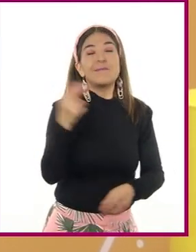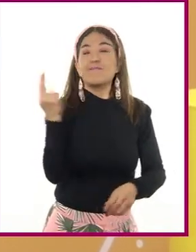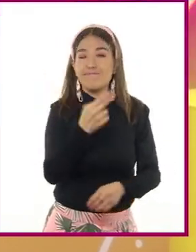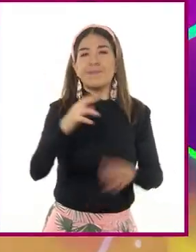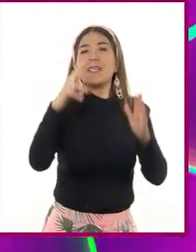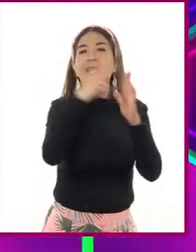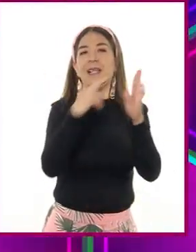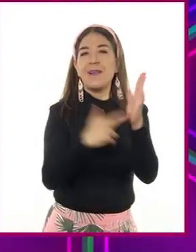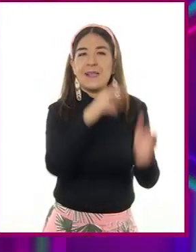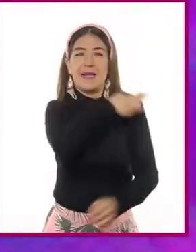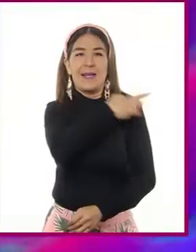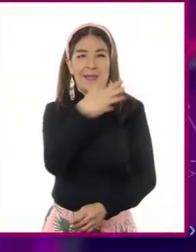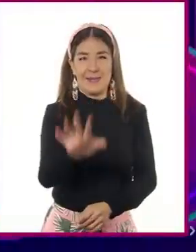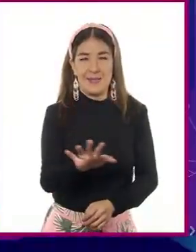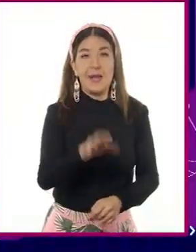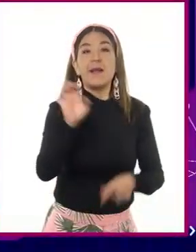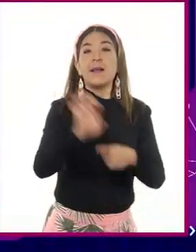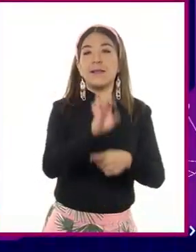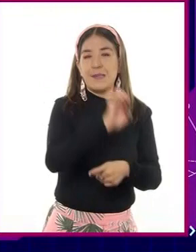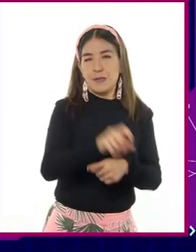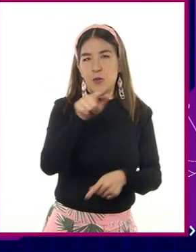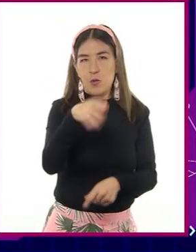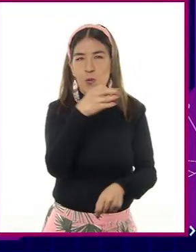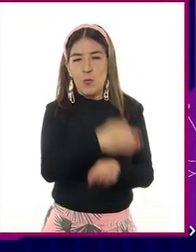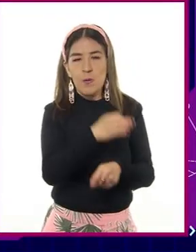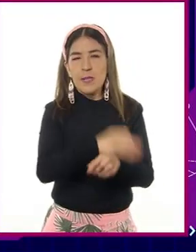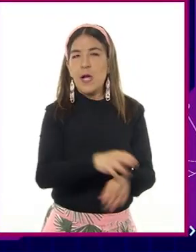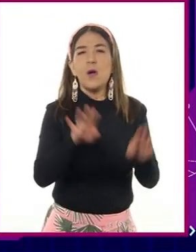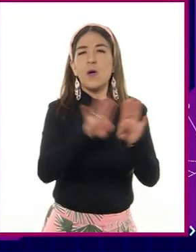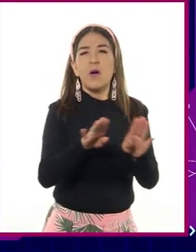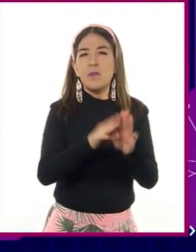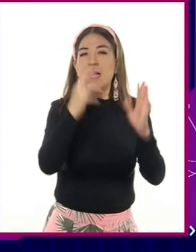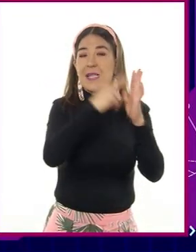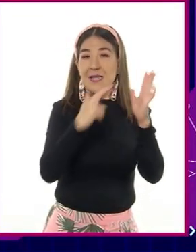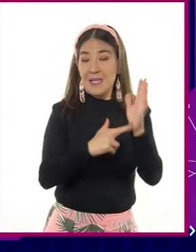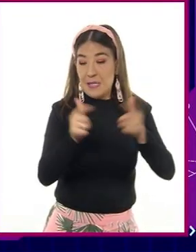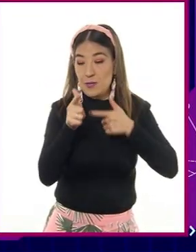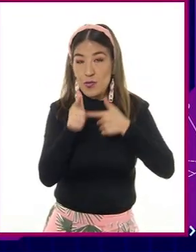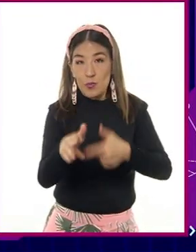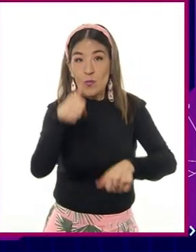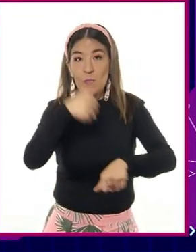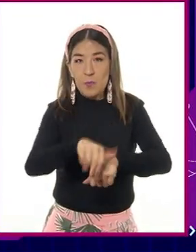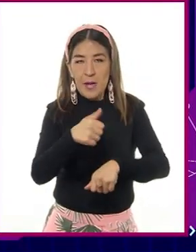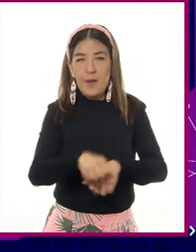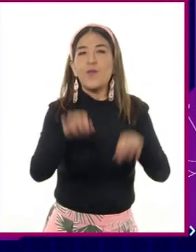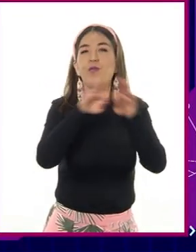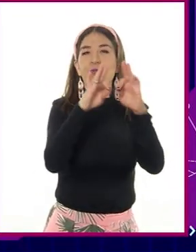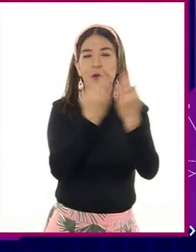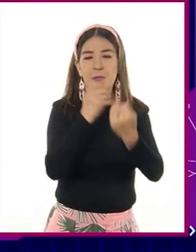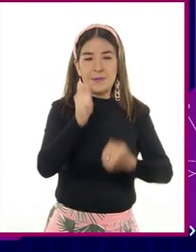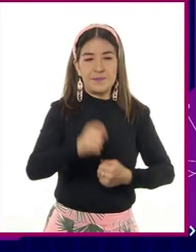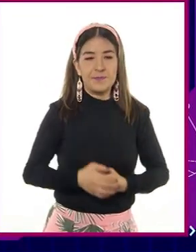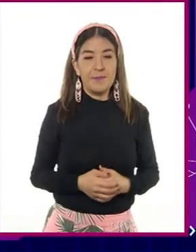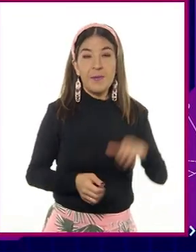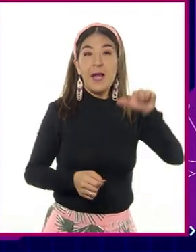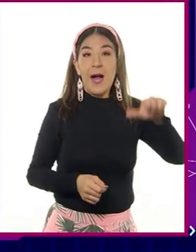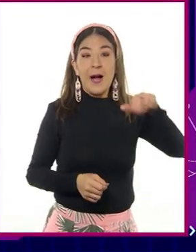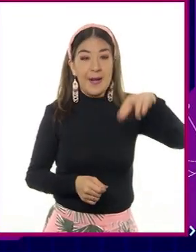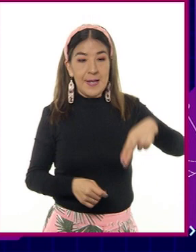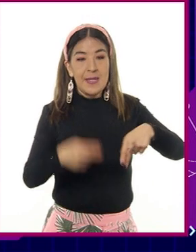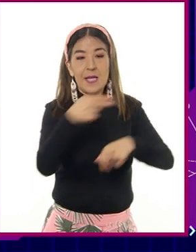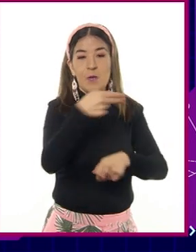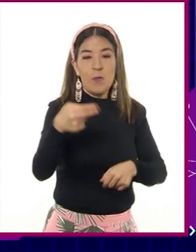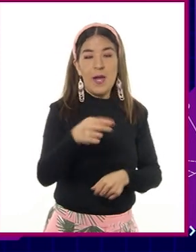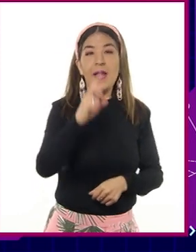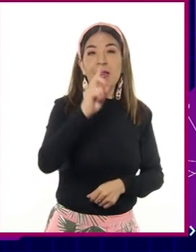regla general. Entonces, la expresión general de una sucesión aritmética es de la forma AN es igual a